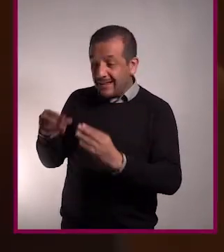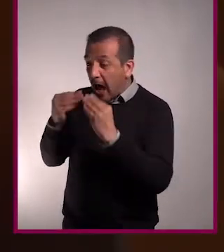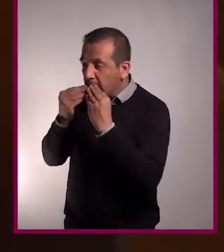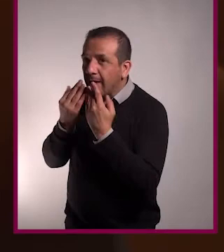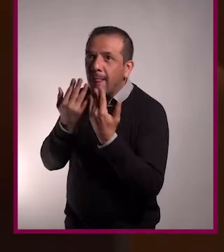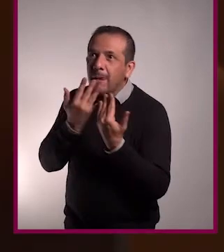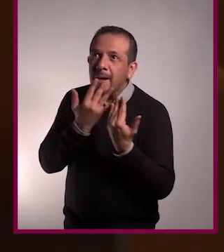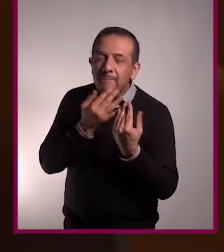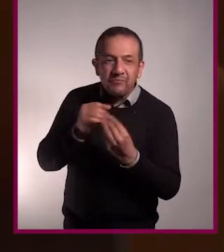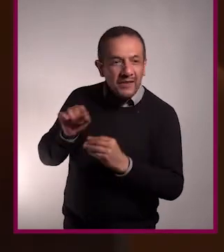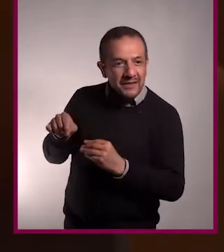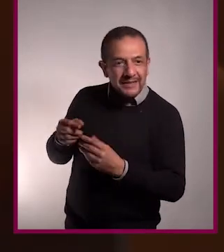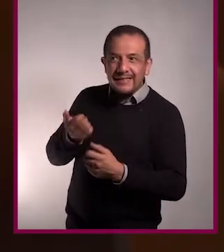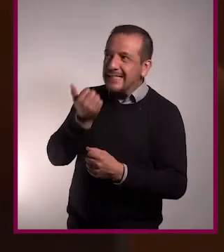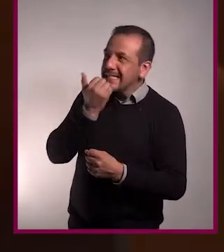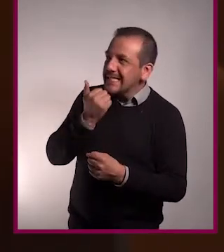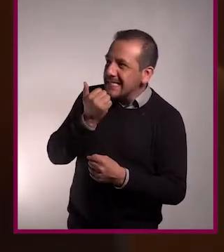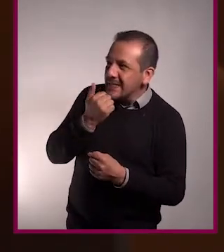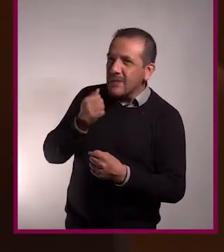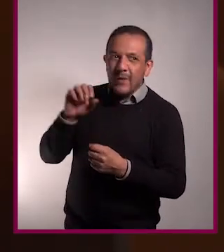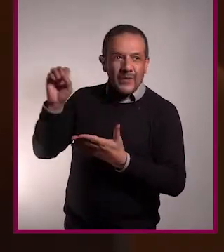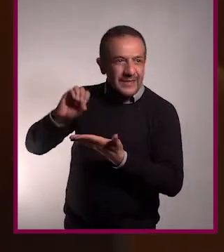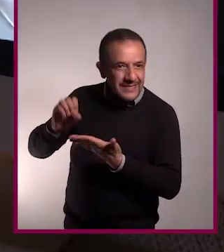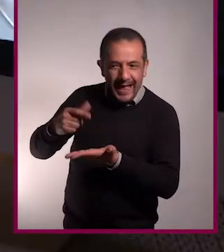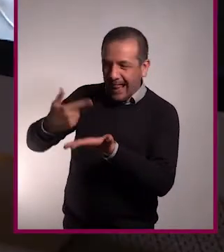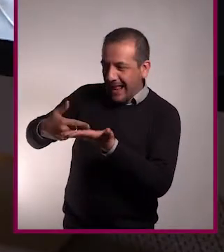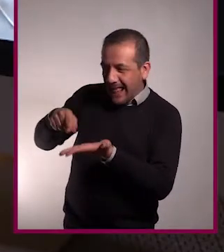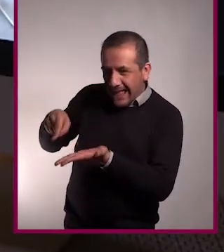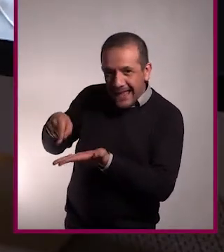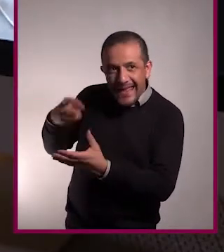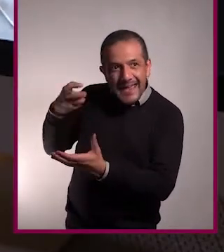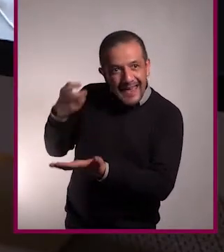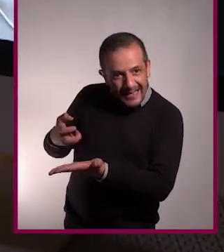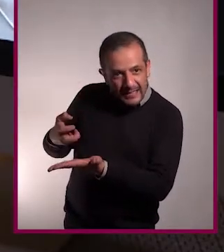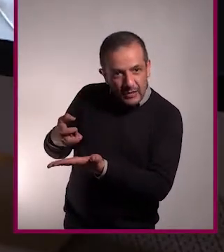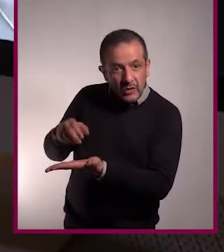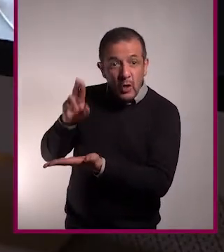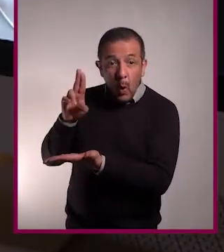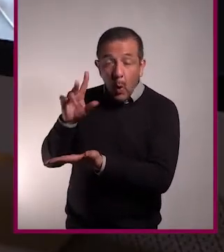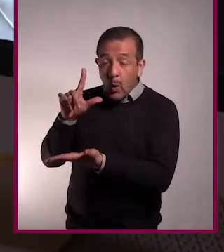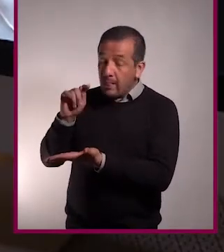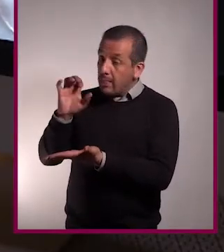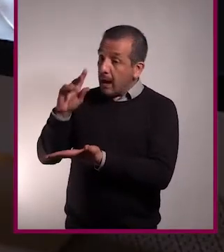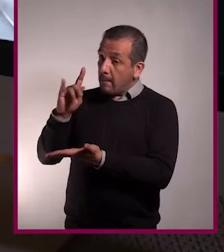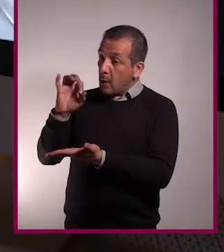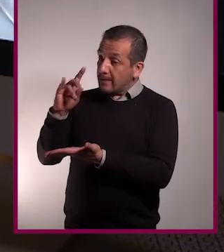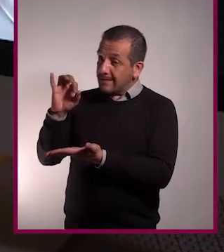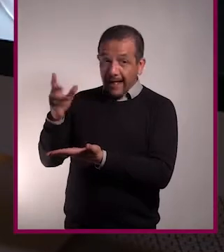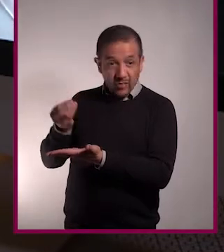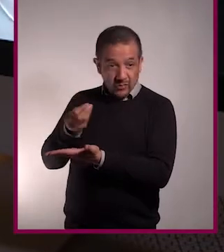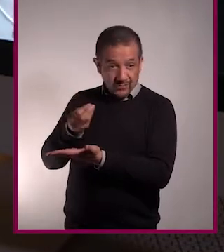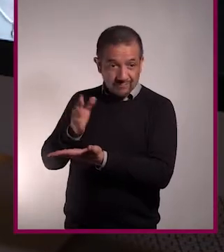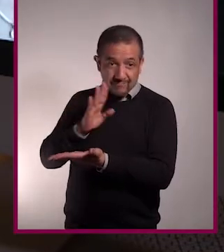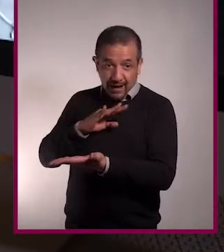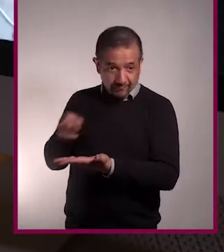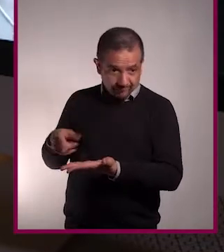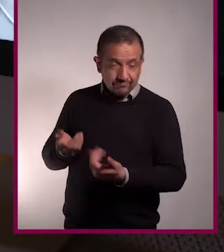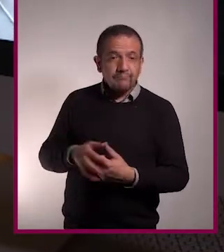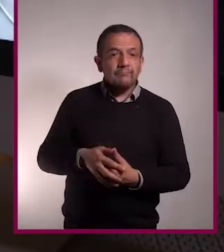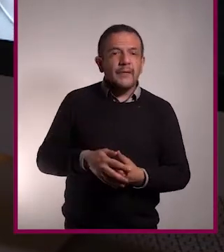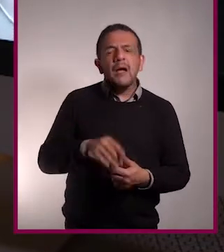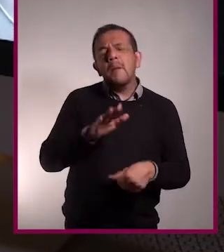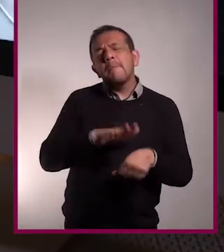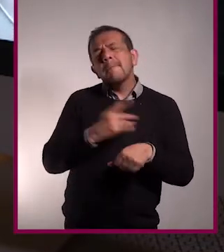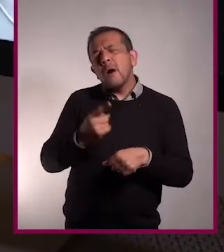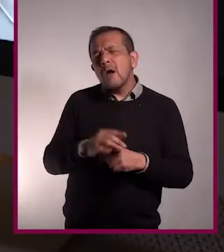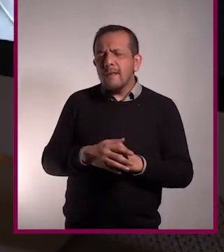los alimentos ultraprocesados, esas galletas, todo eso que sabe delicioso, que es alto en azúcar, en sodio, en grasas, esos son los